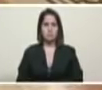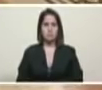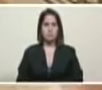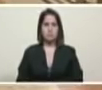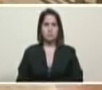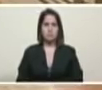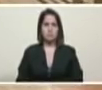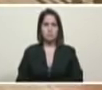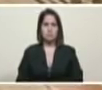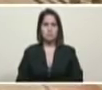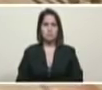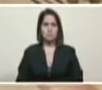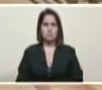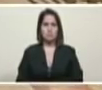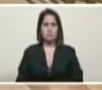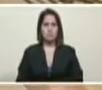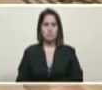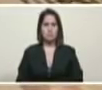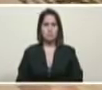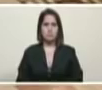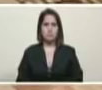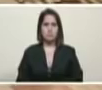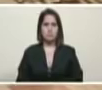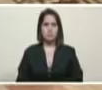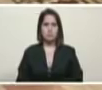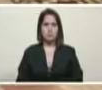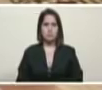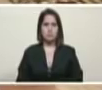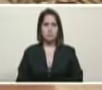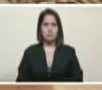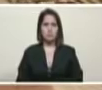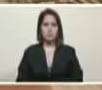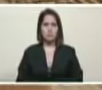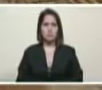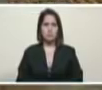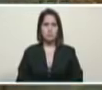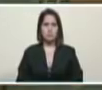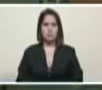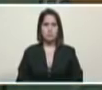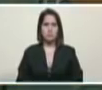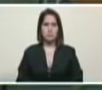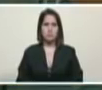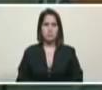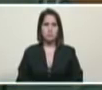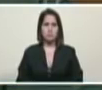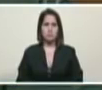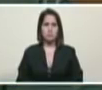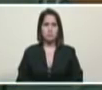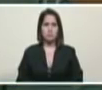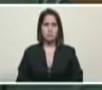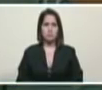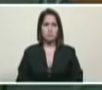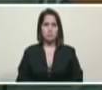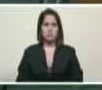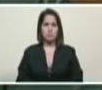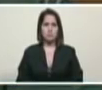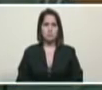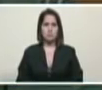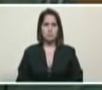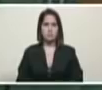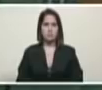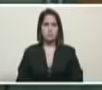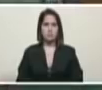estratégico operacional, al ministro de la Defensa, a nuestro ejército, a nuestra Guardia Nacional, de buscar hasta debajo de las